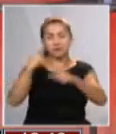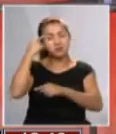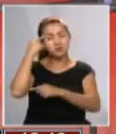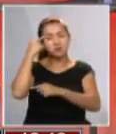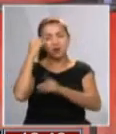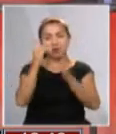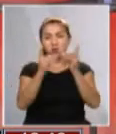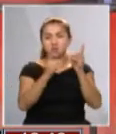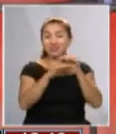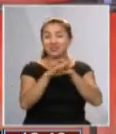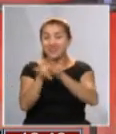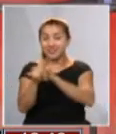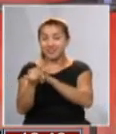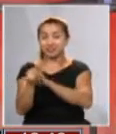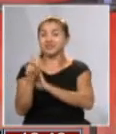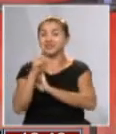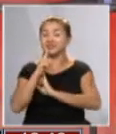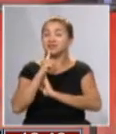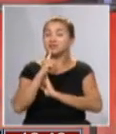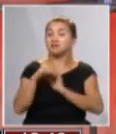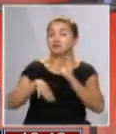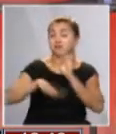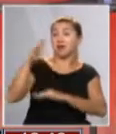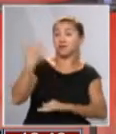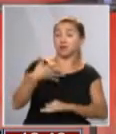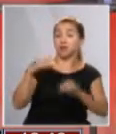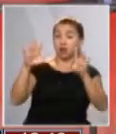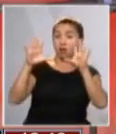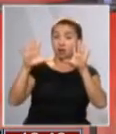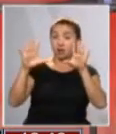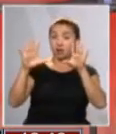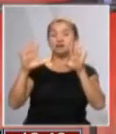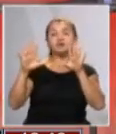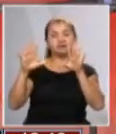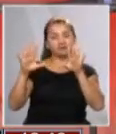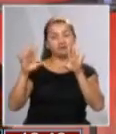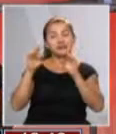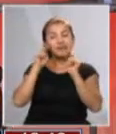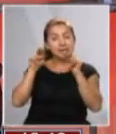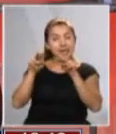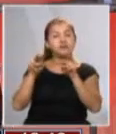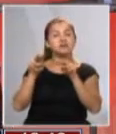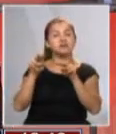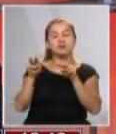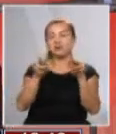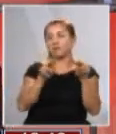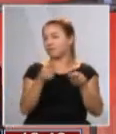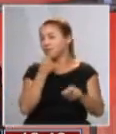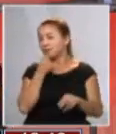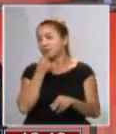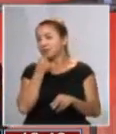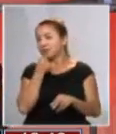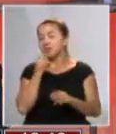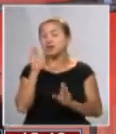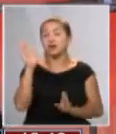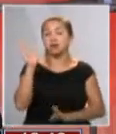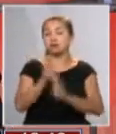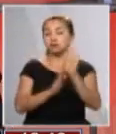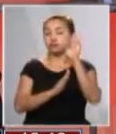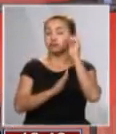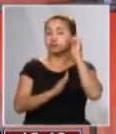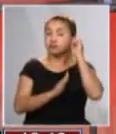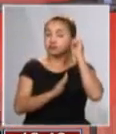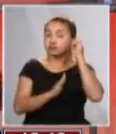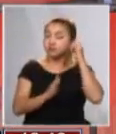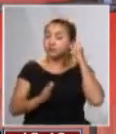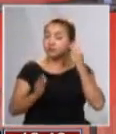aquellos delitos que tenían mayor connotación eran aquellos que se veían a simple vista, es decir, el lanzazo que se produce en la calle,